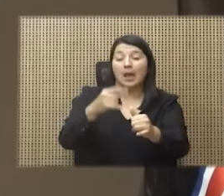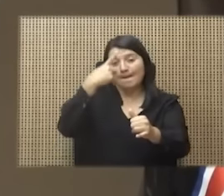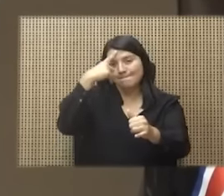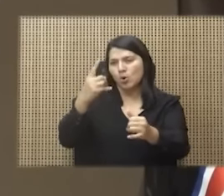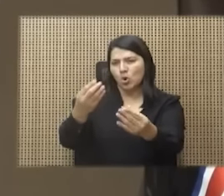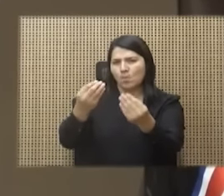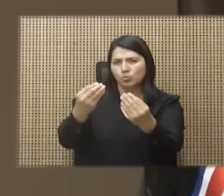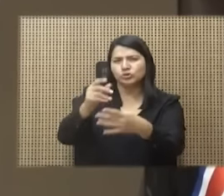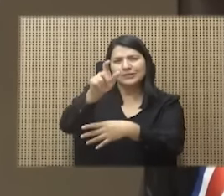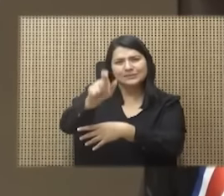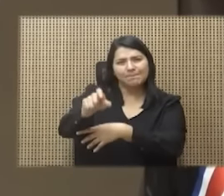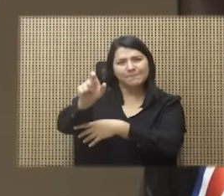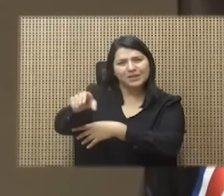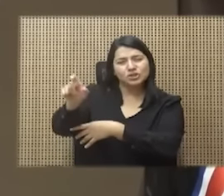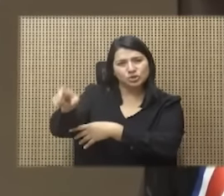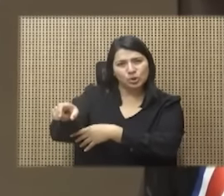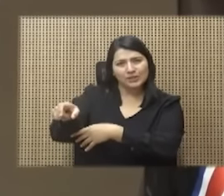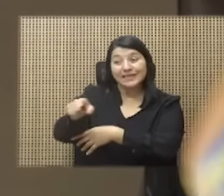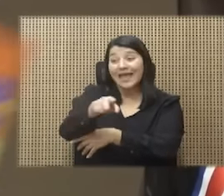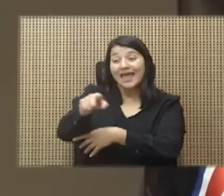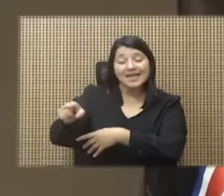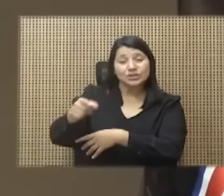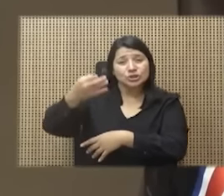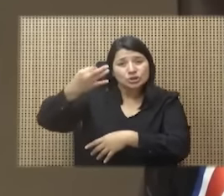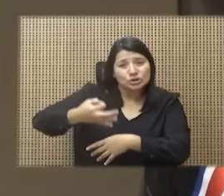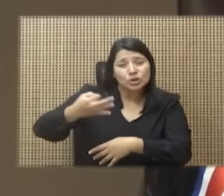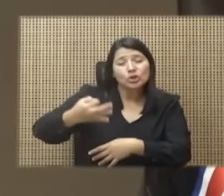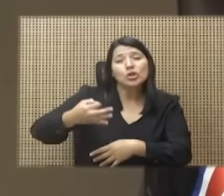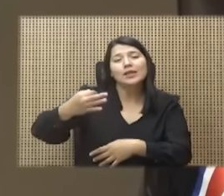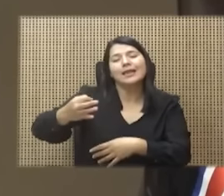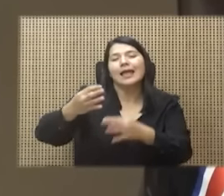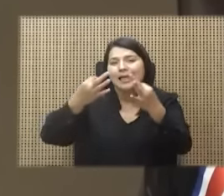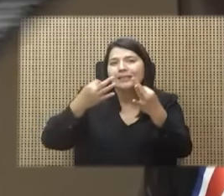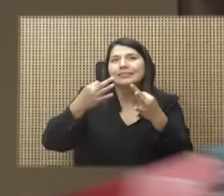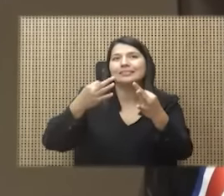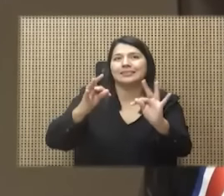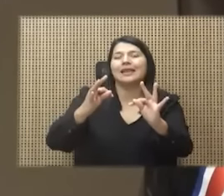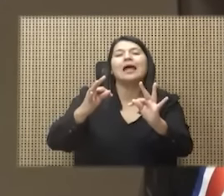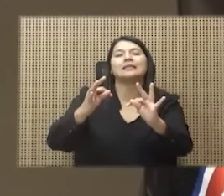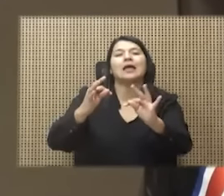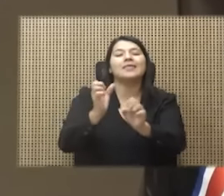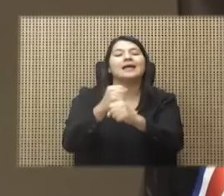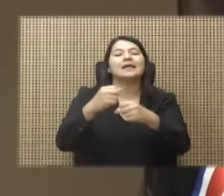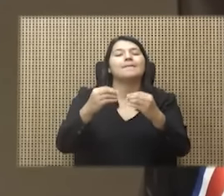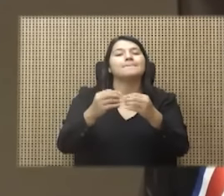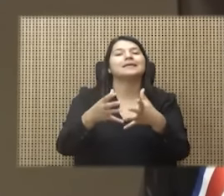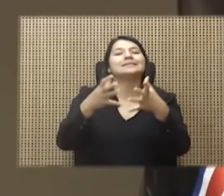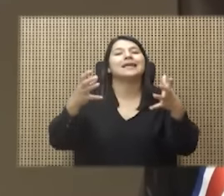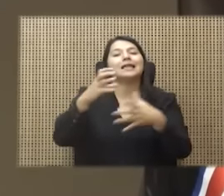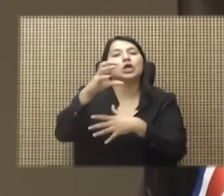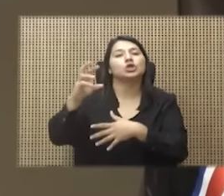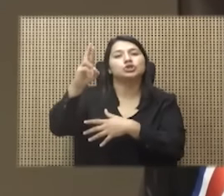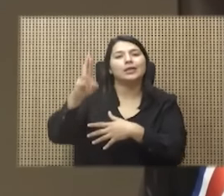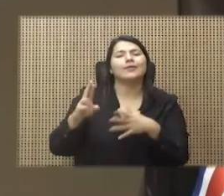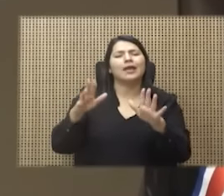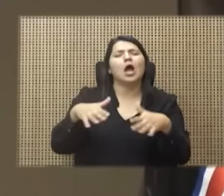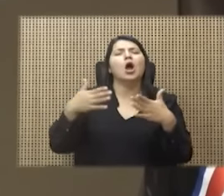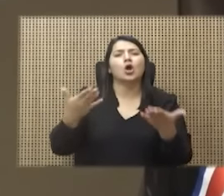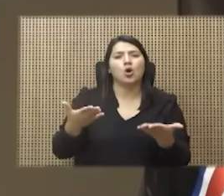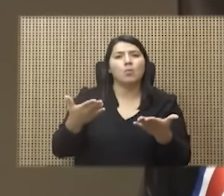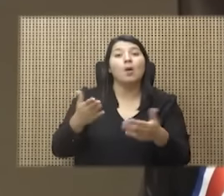Costa Rica, procurando traer y mantener en nuestro país empresas de calidad mundial y alto desempeño. Y en